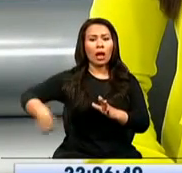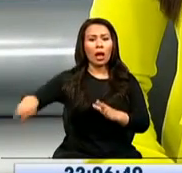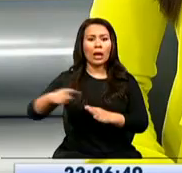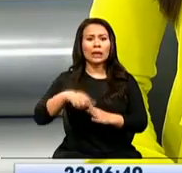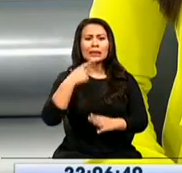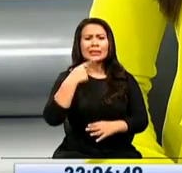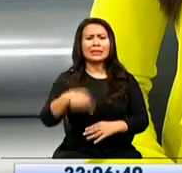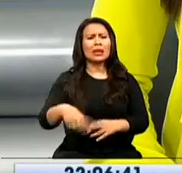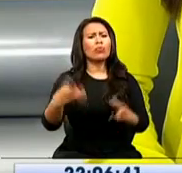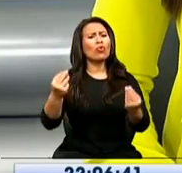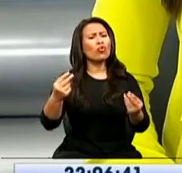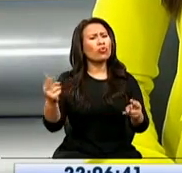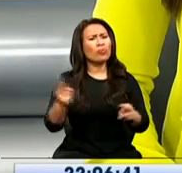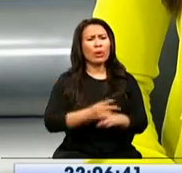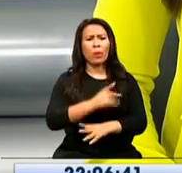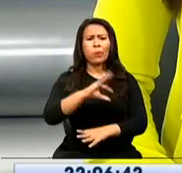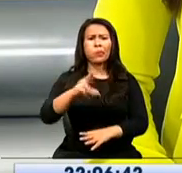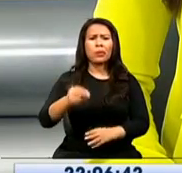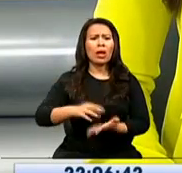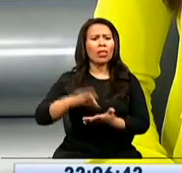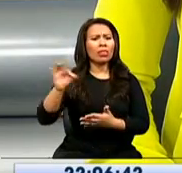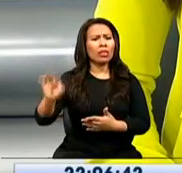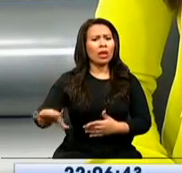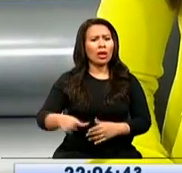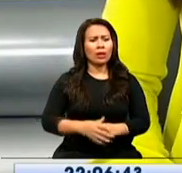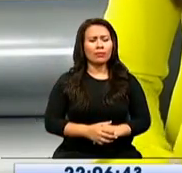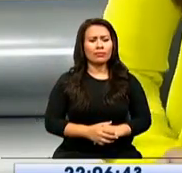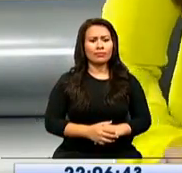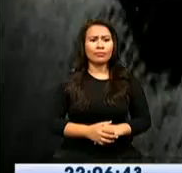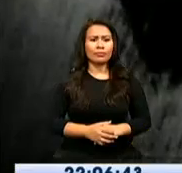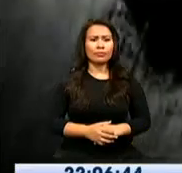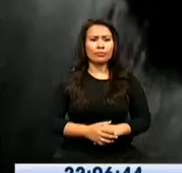es blanco de la delincuencia.